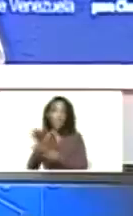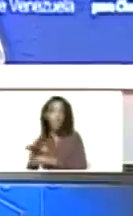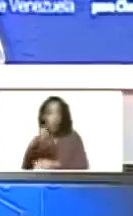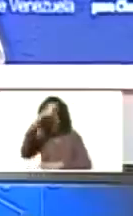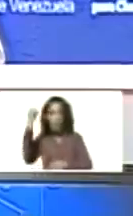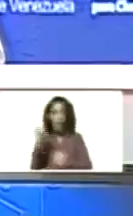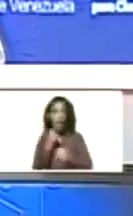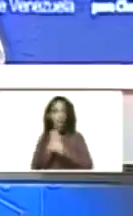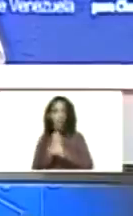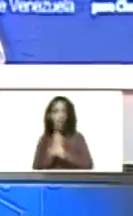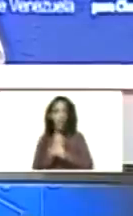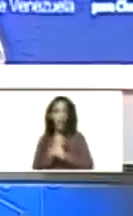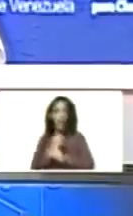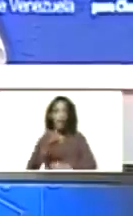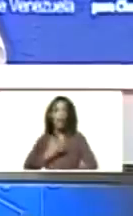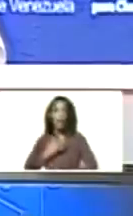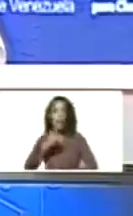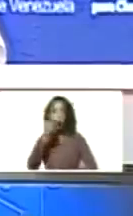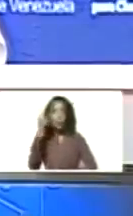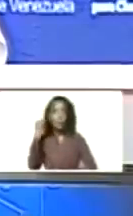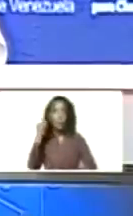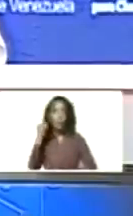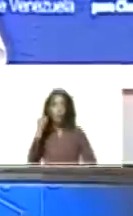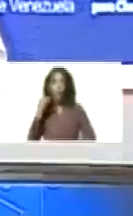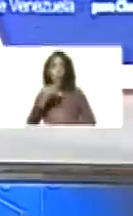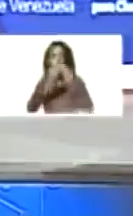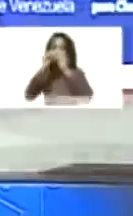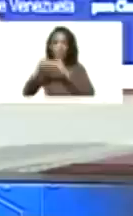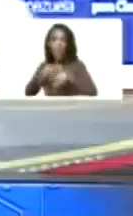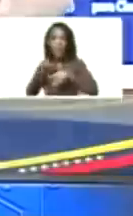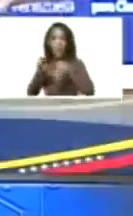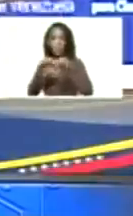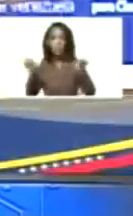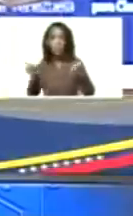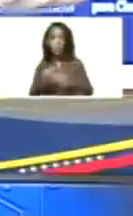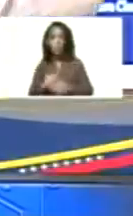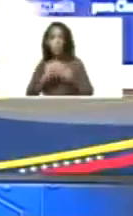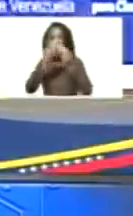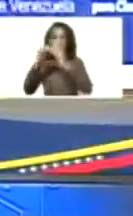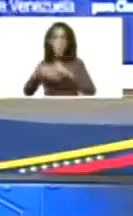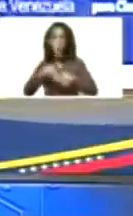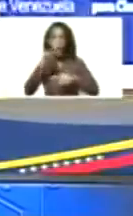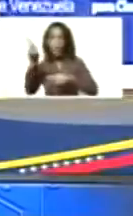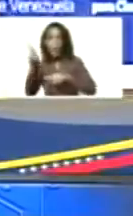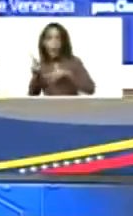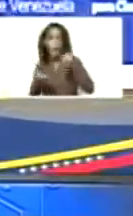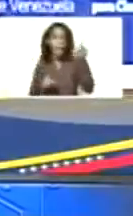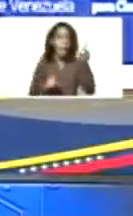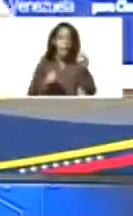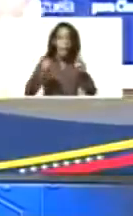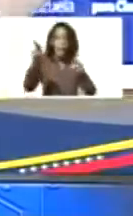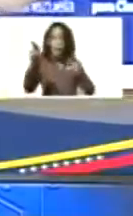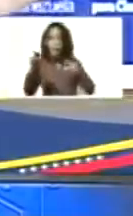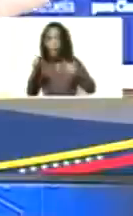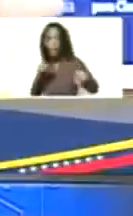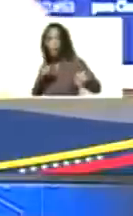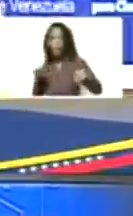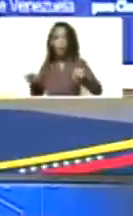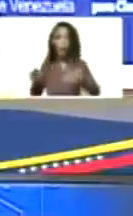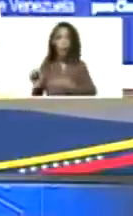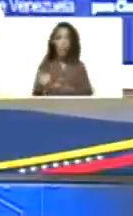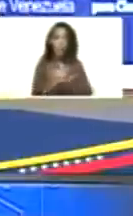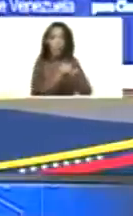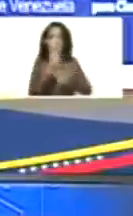los trabajadores, el alcalde, la alcaldesa, arreglando ese tubo y arreglando el de allá y arreglando el de acá y recogiendo la